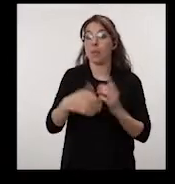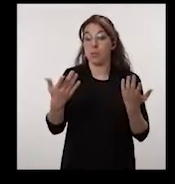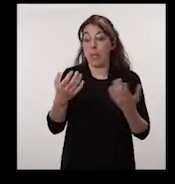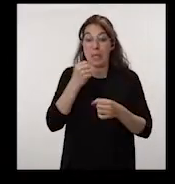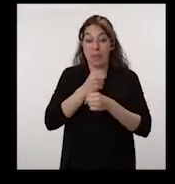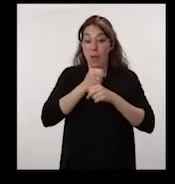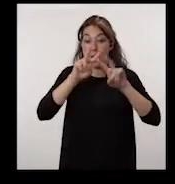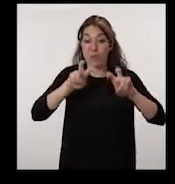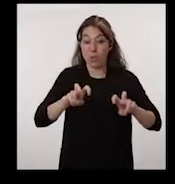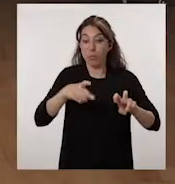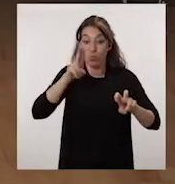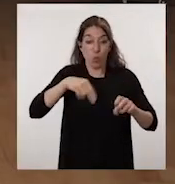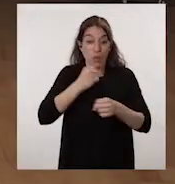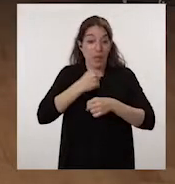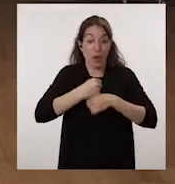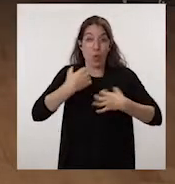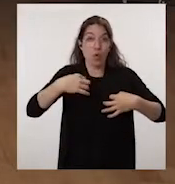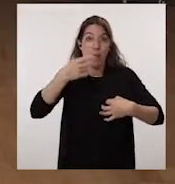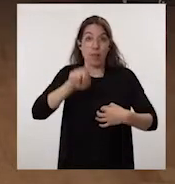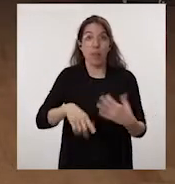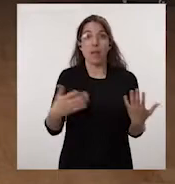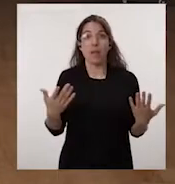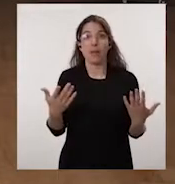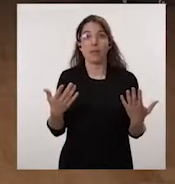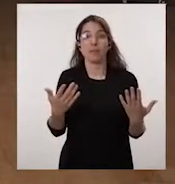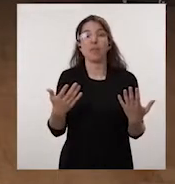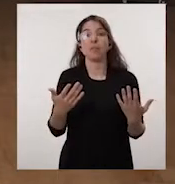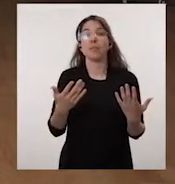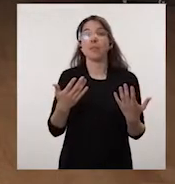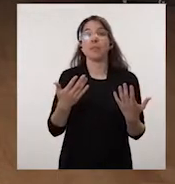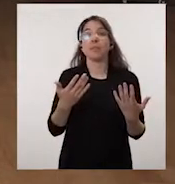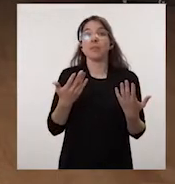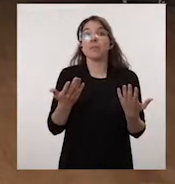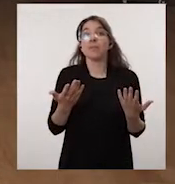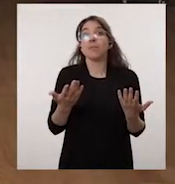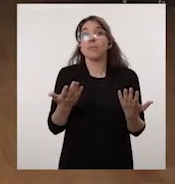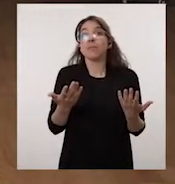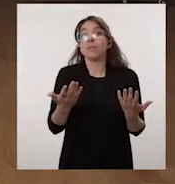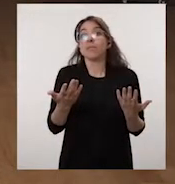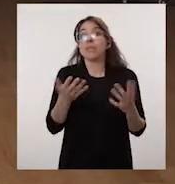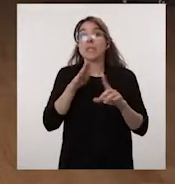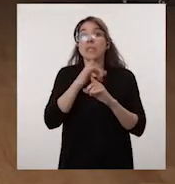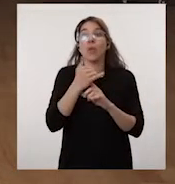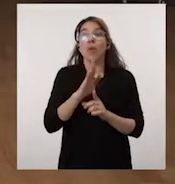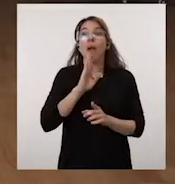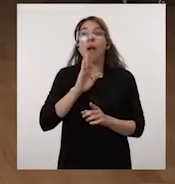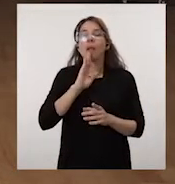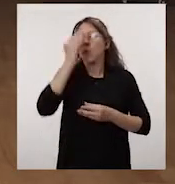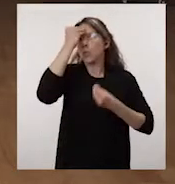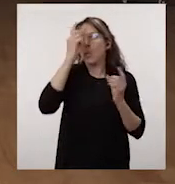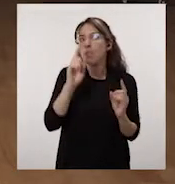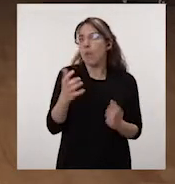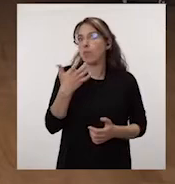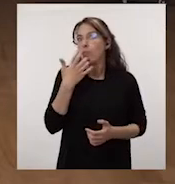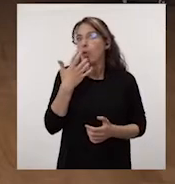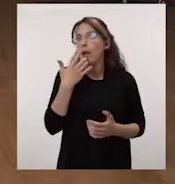trabajo de investigación es un trabajo más en ese sentido y quizás situaciones que previamente no